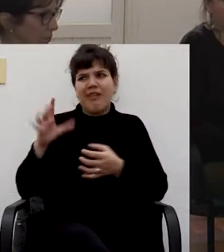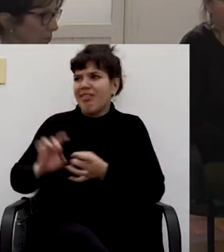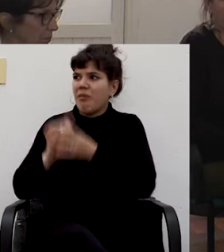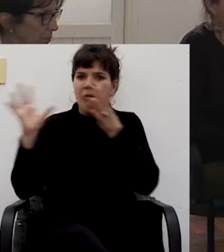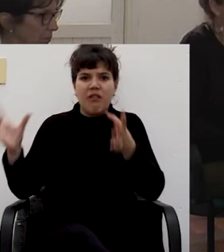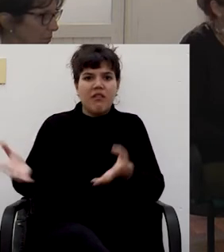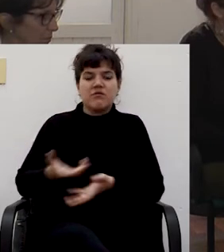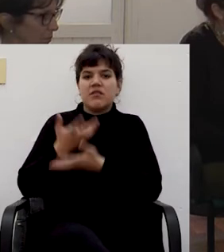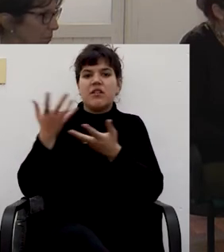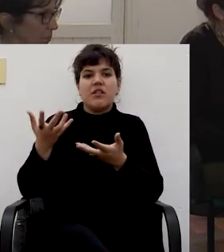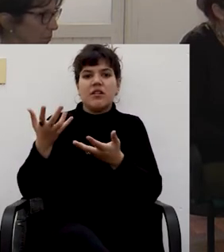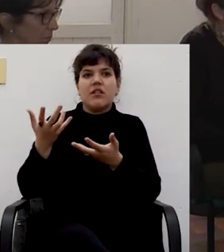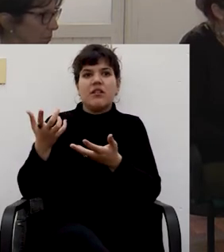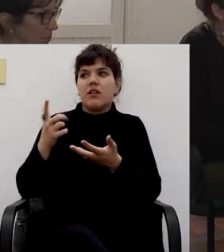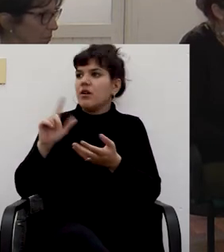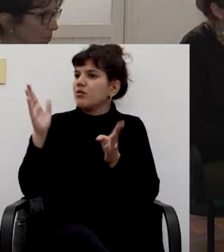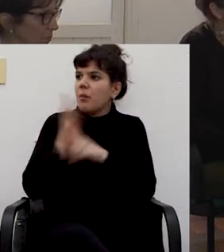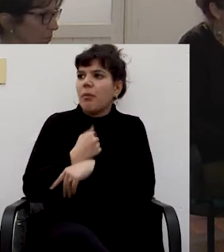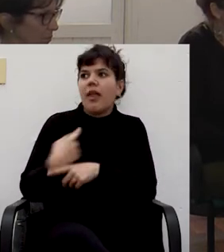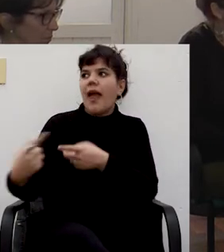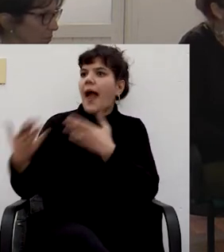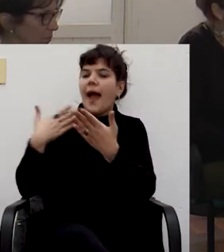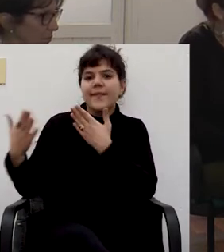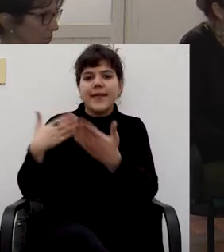democráticas, no dialogadas.